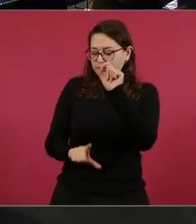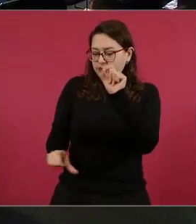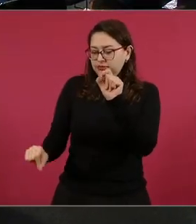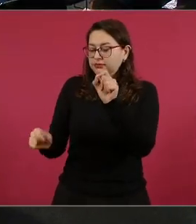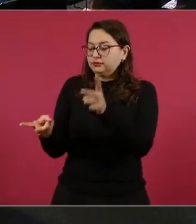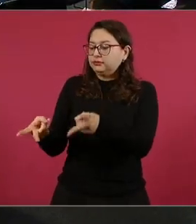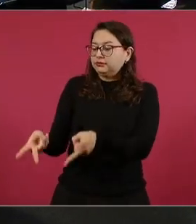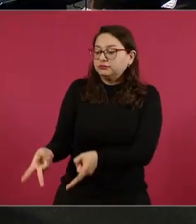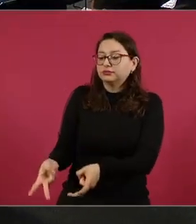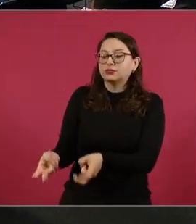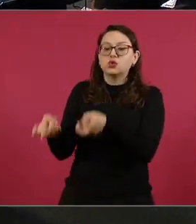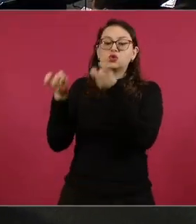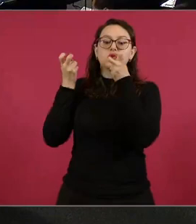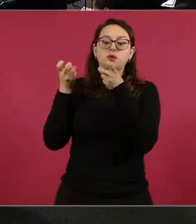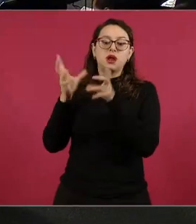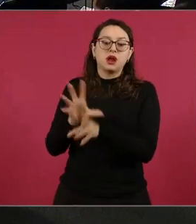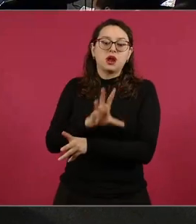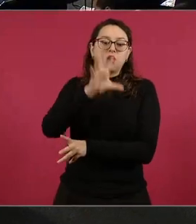que se haya